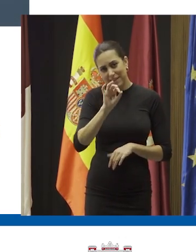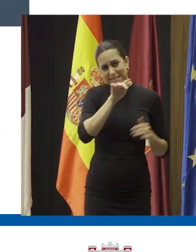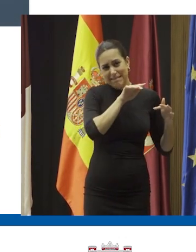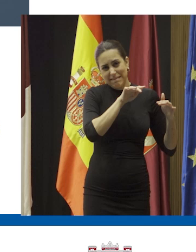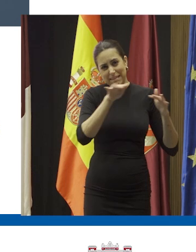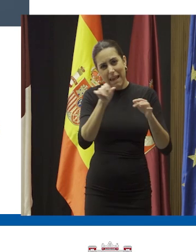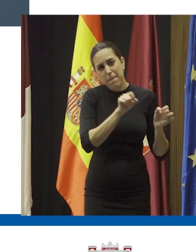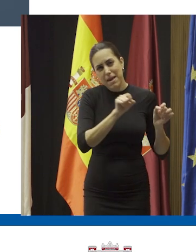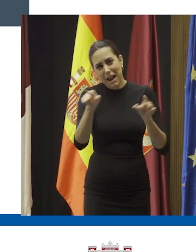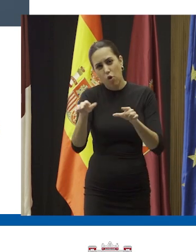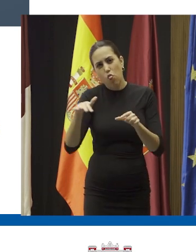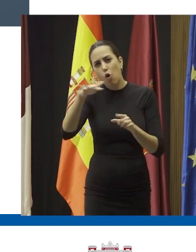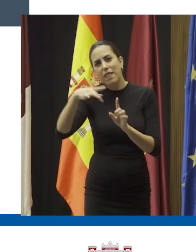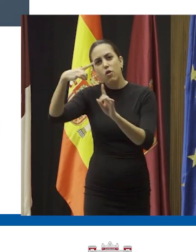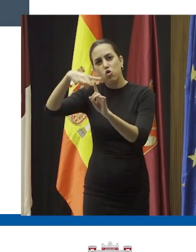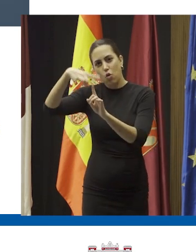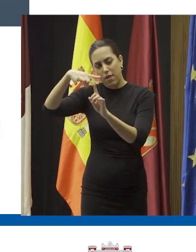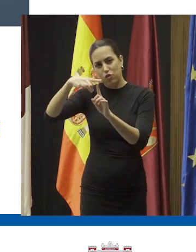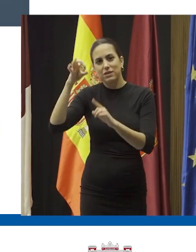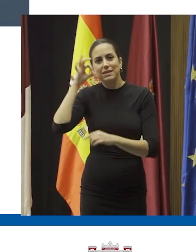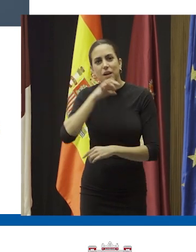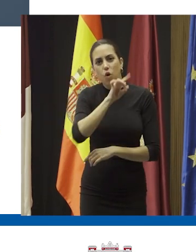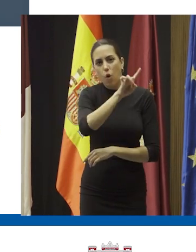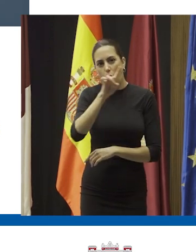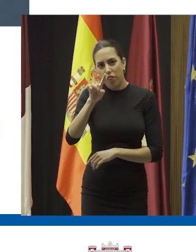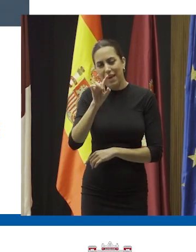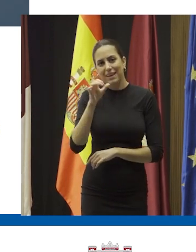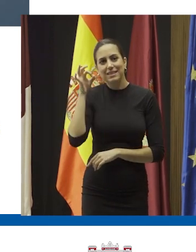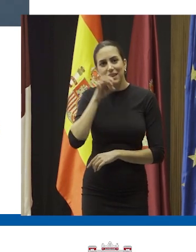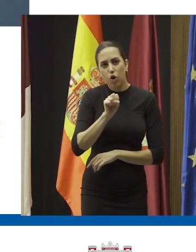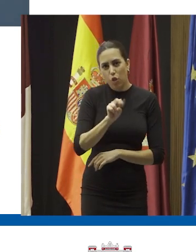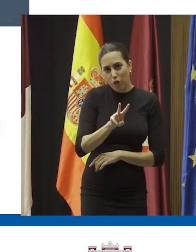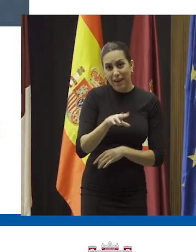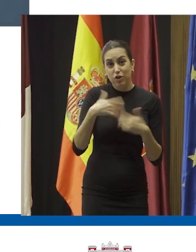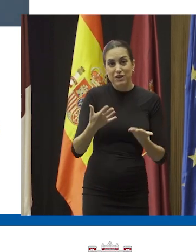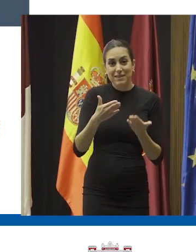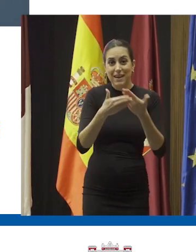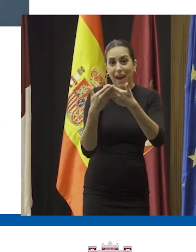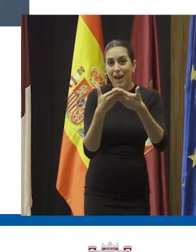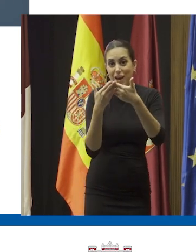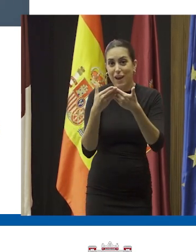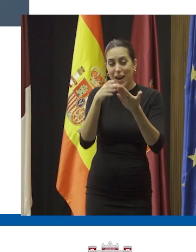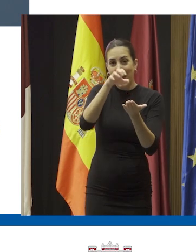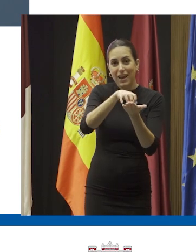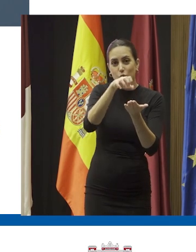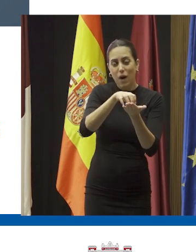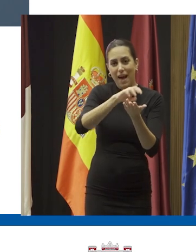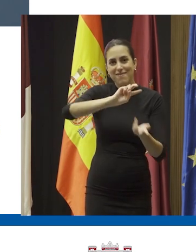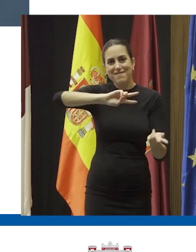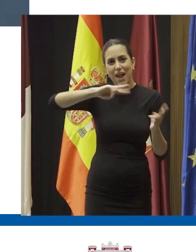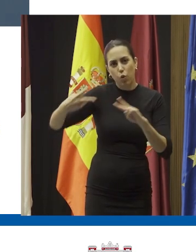Toledo, siglo XII, siglo XI, se genera la escuela de traductores, en el cual toda la cultura